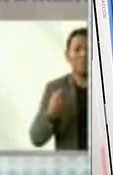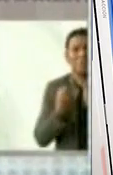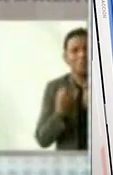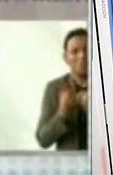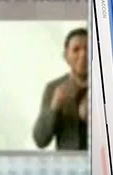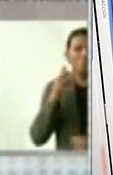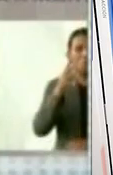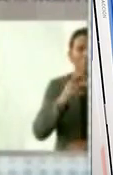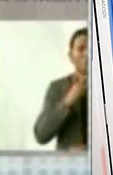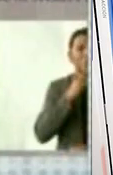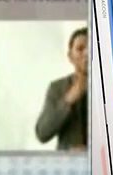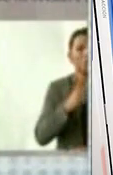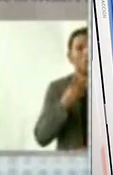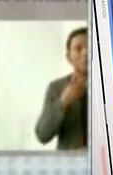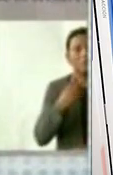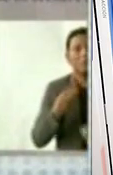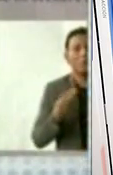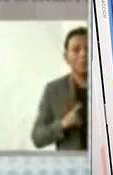ayer a